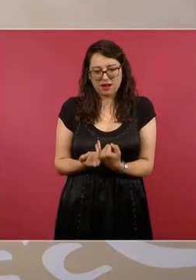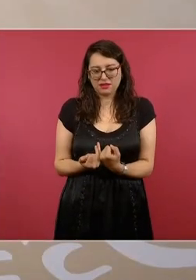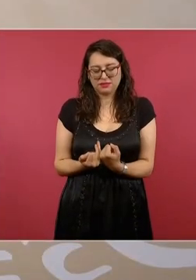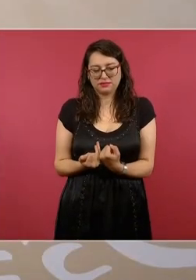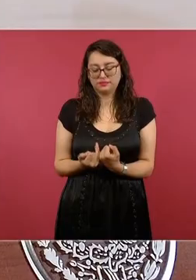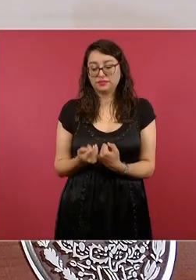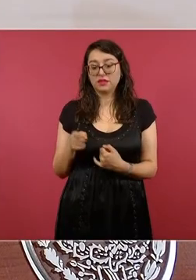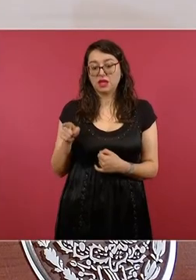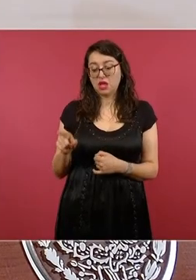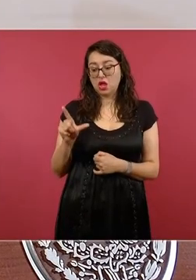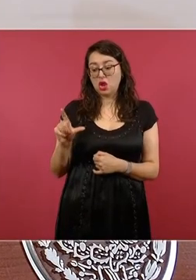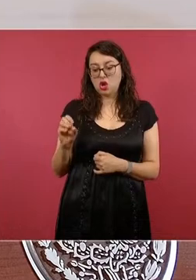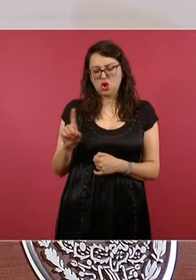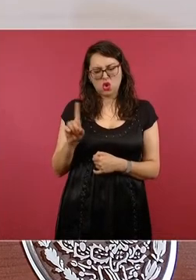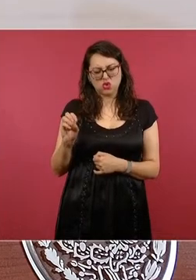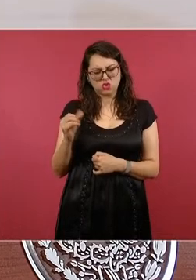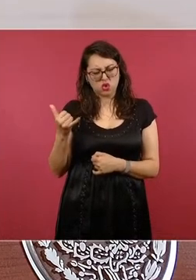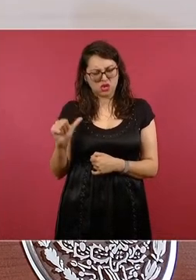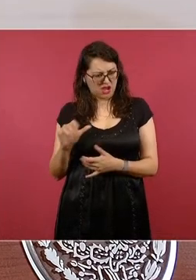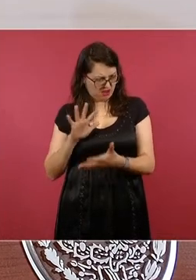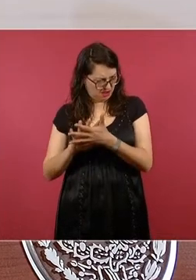¿Lozoya está en la cárcel o está?